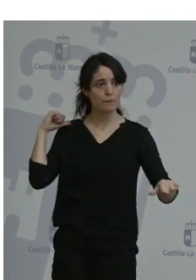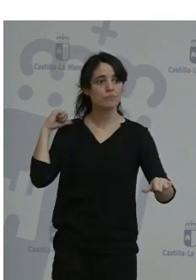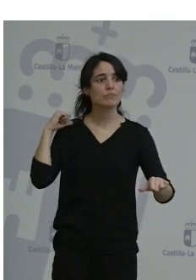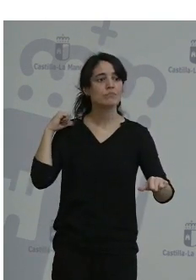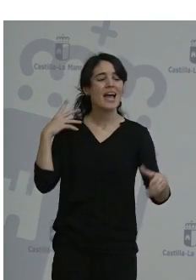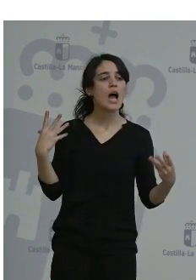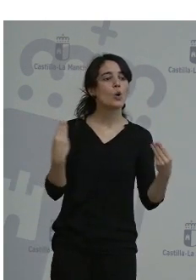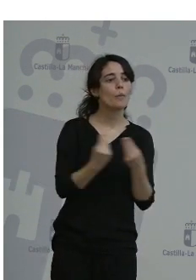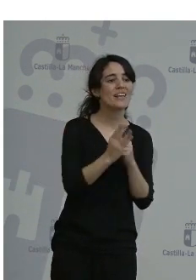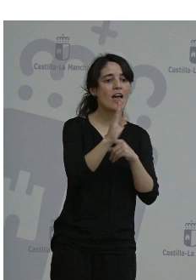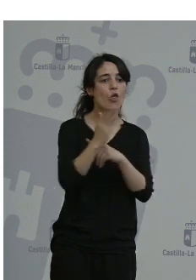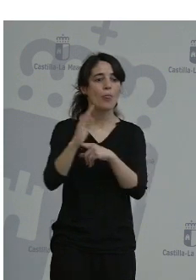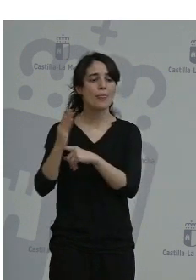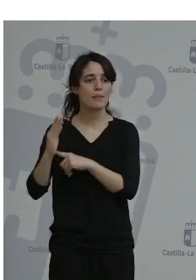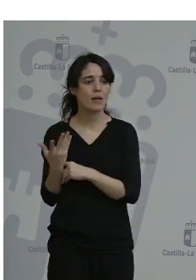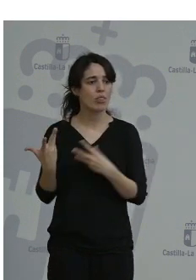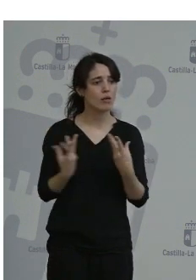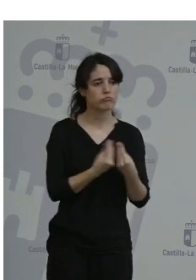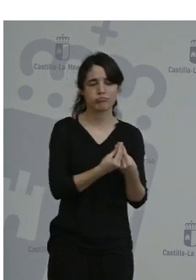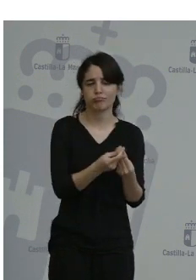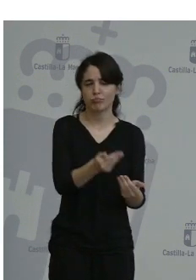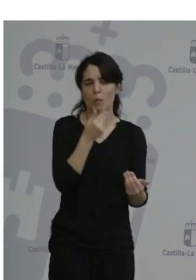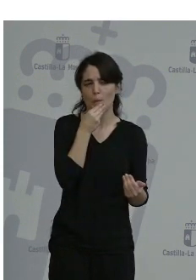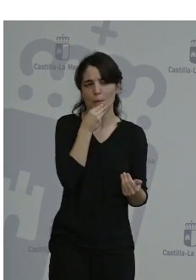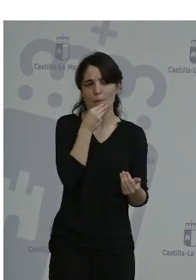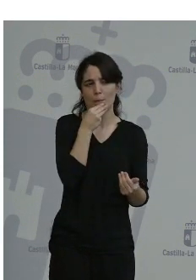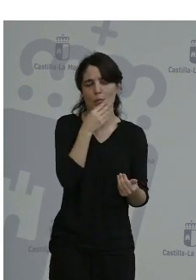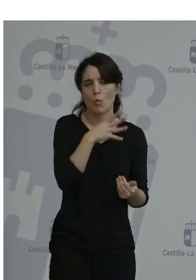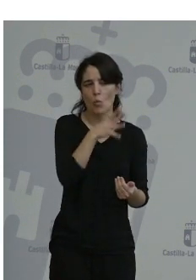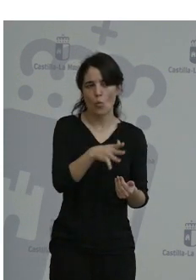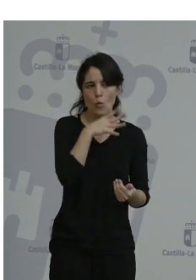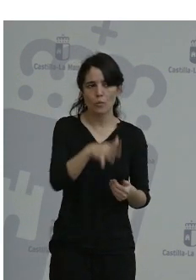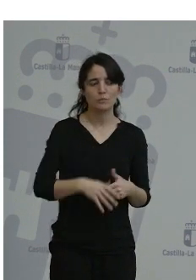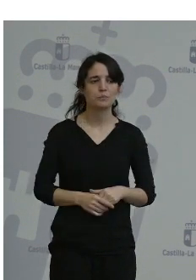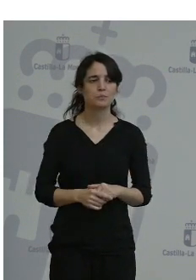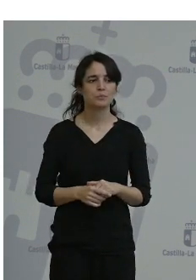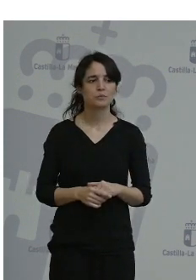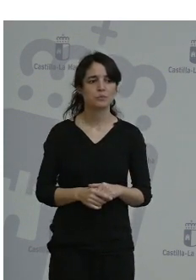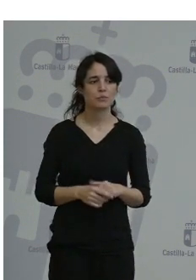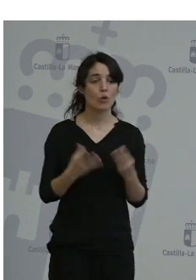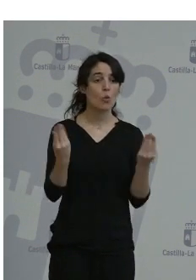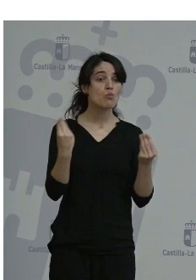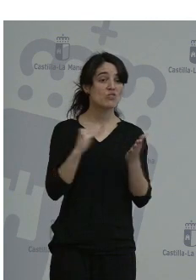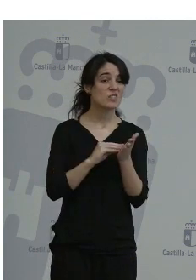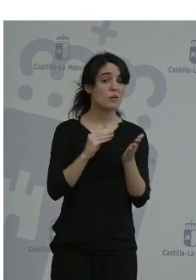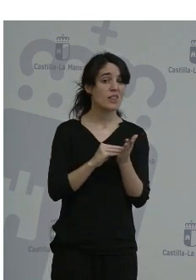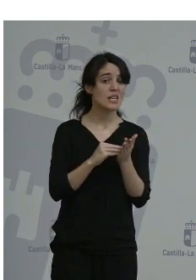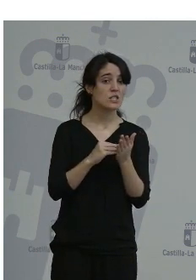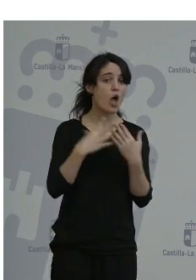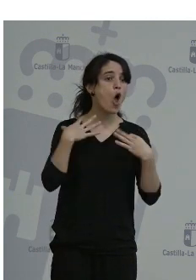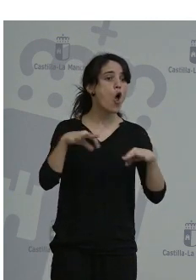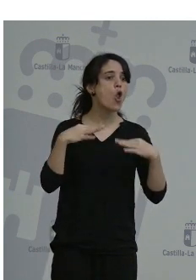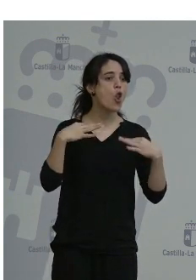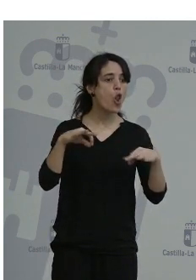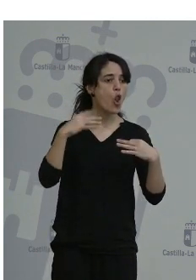la demanda ha sido fantástica. Muchas veces es lógico, nos posicionamos